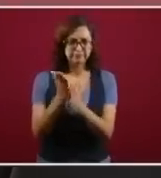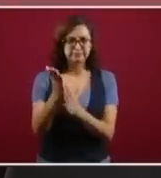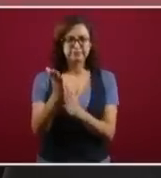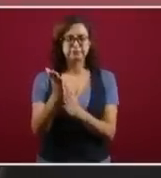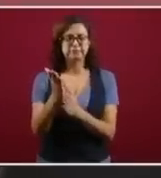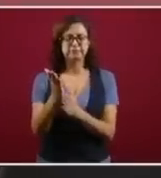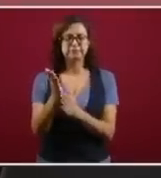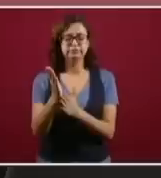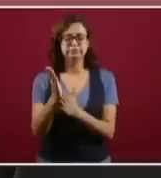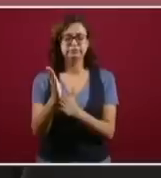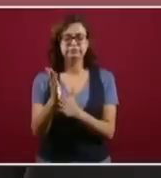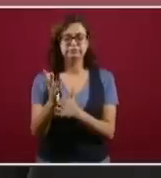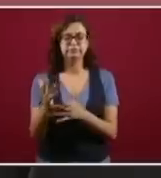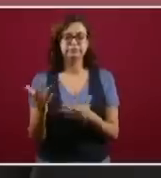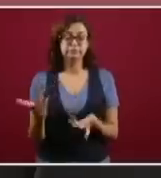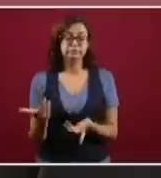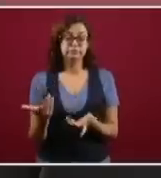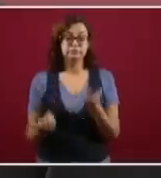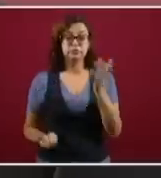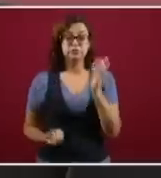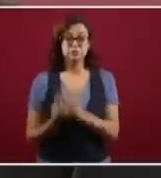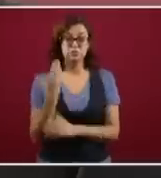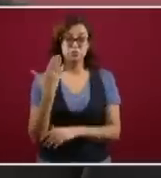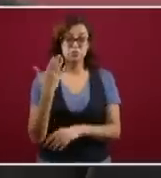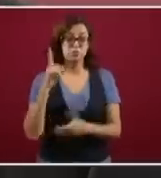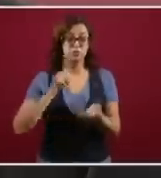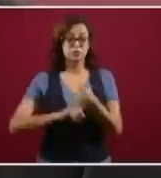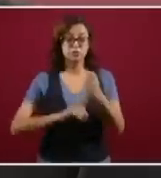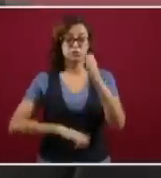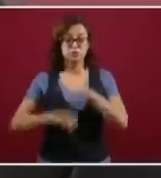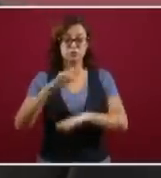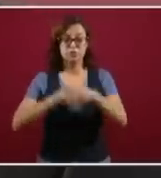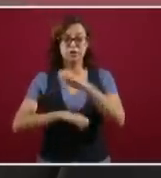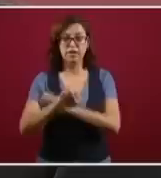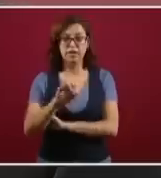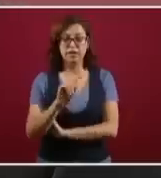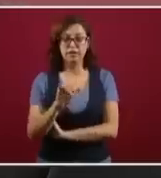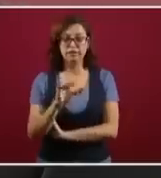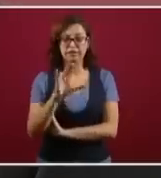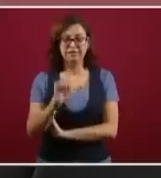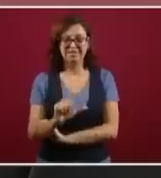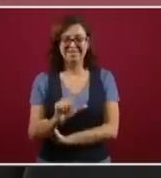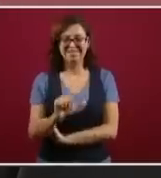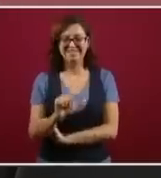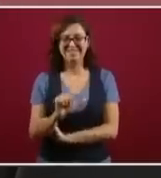Es una ética empresarial nueva